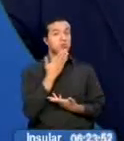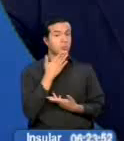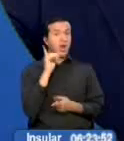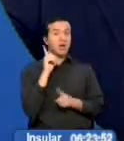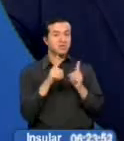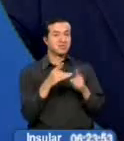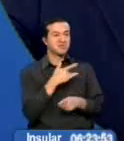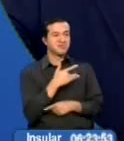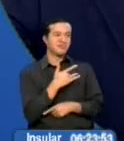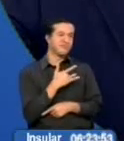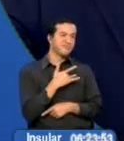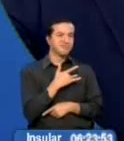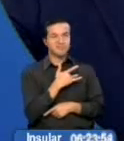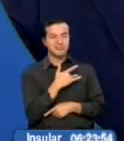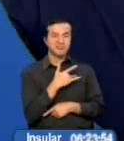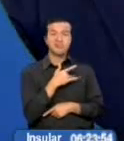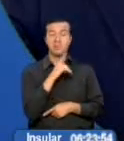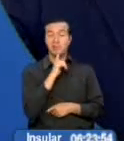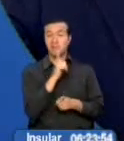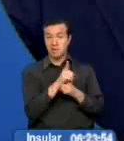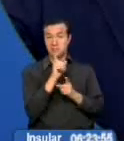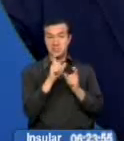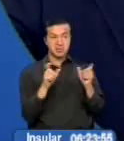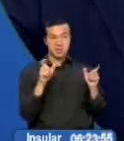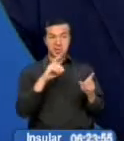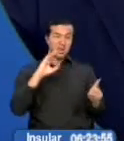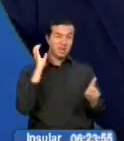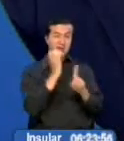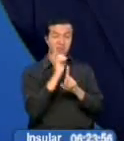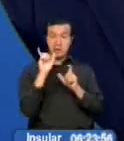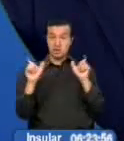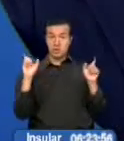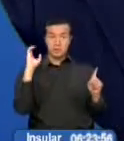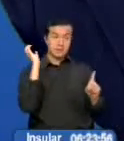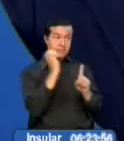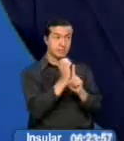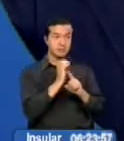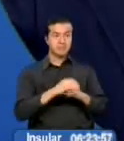ruido y ha generado también bastante crítica de parte de la ciudadanía.